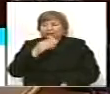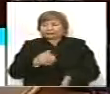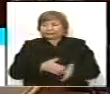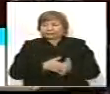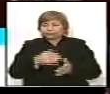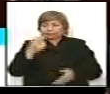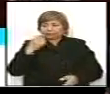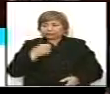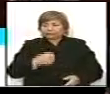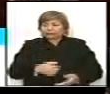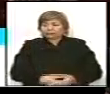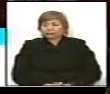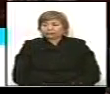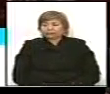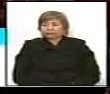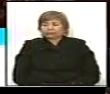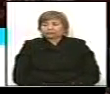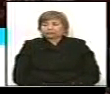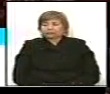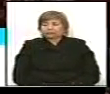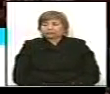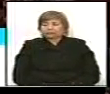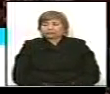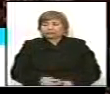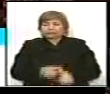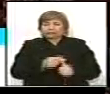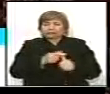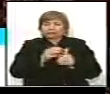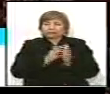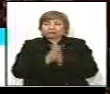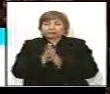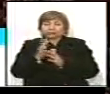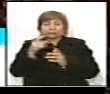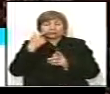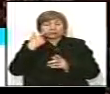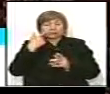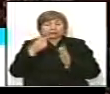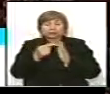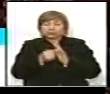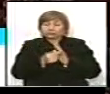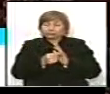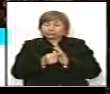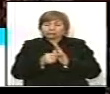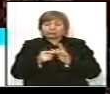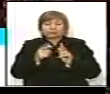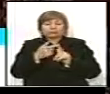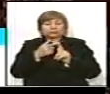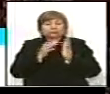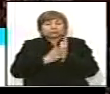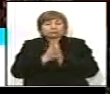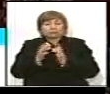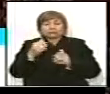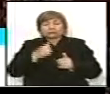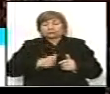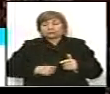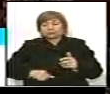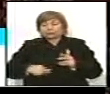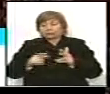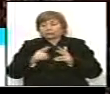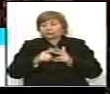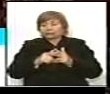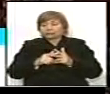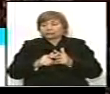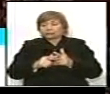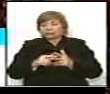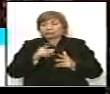deseos personales deseos para el esposo, deseos para los hijos, hasta deseos